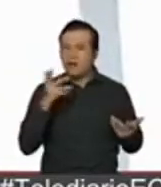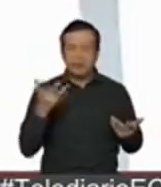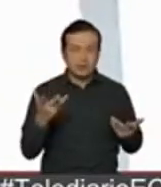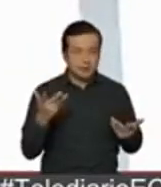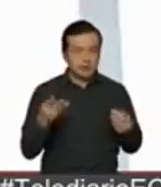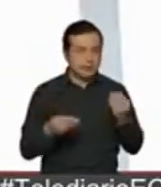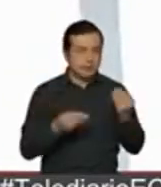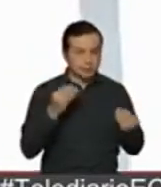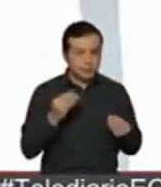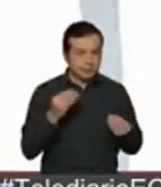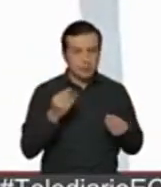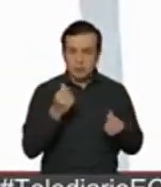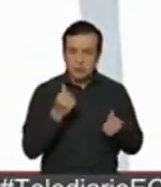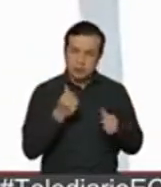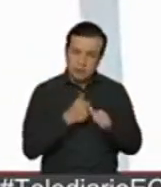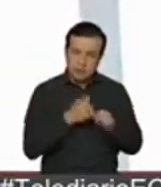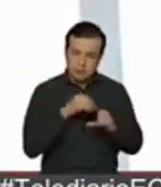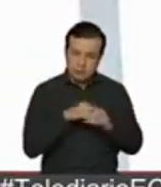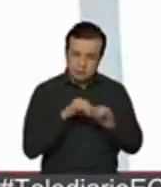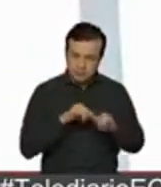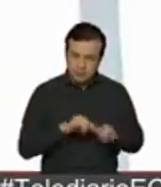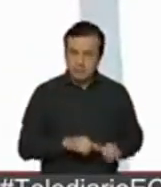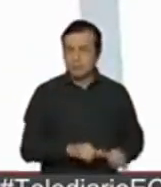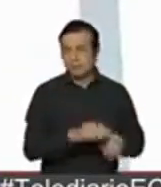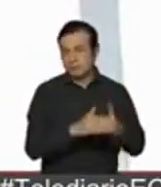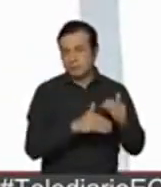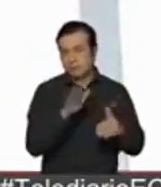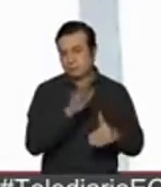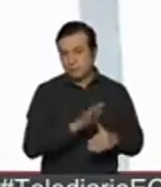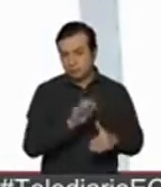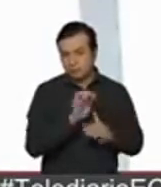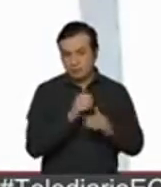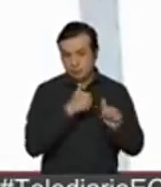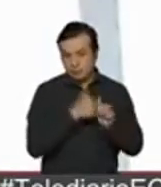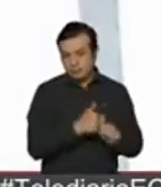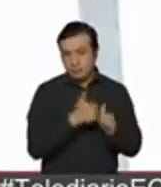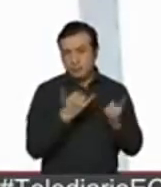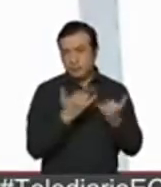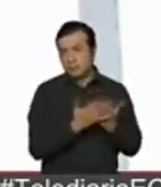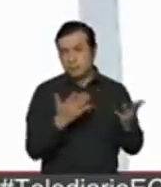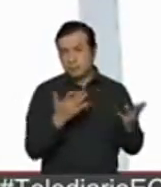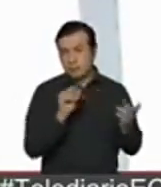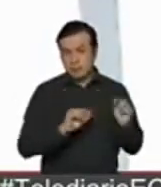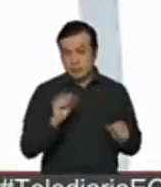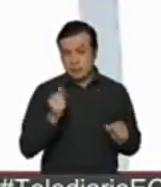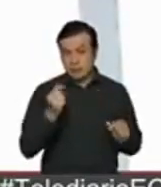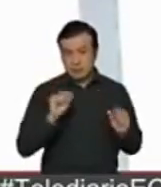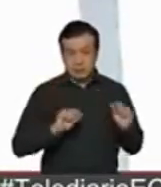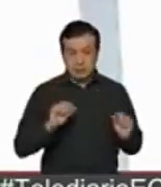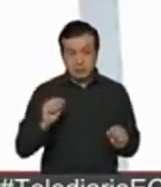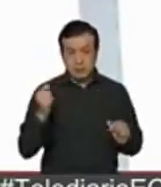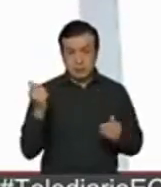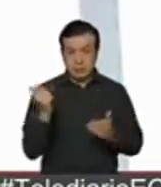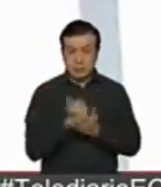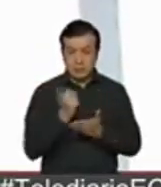con un ingreso permanente que tiene el Ecuador, que en la actualidad es bajo, en el caso de los ingresos